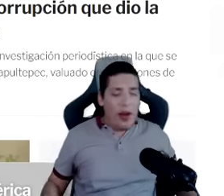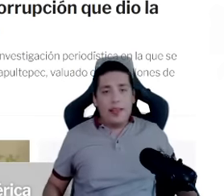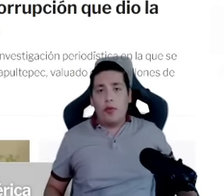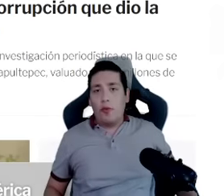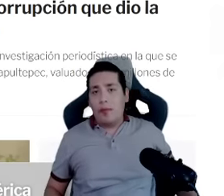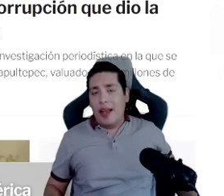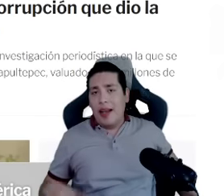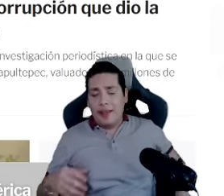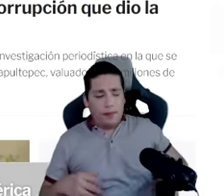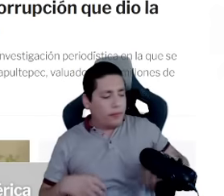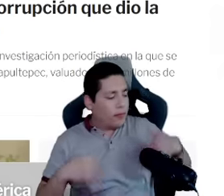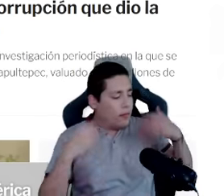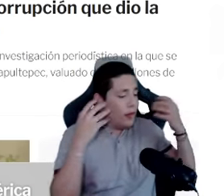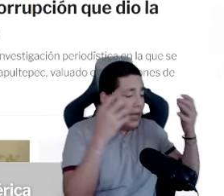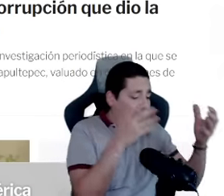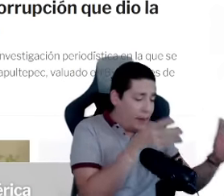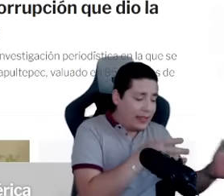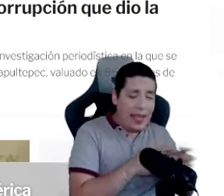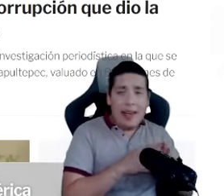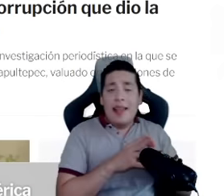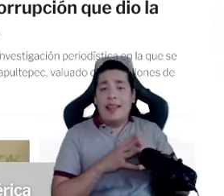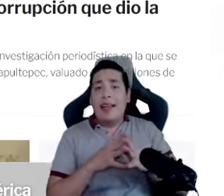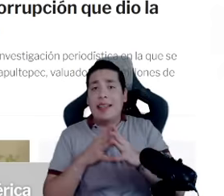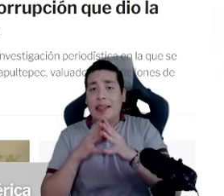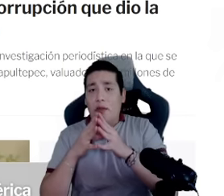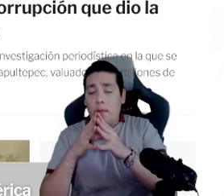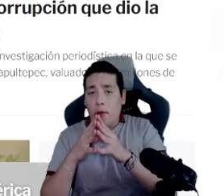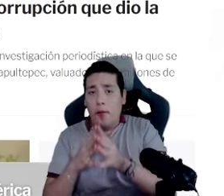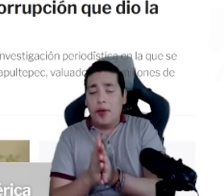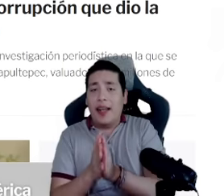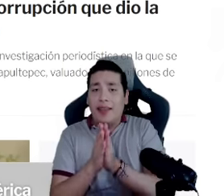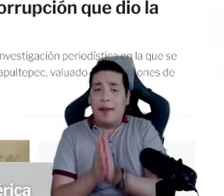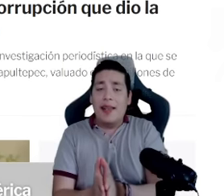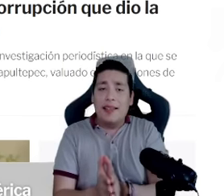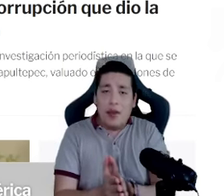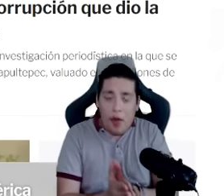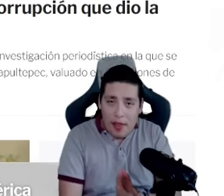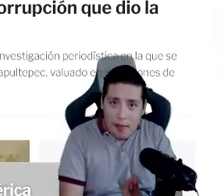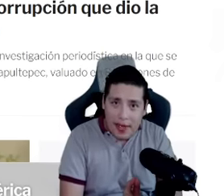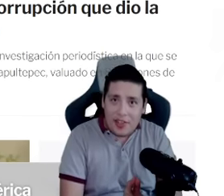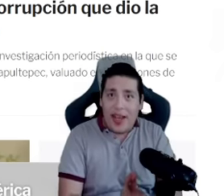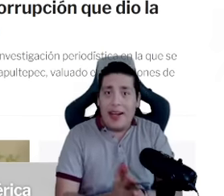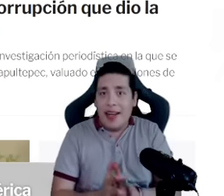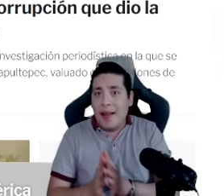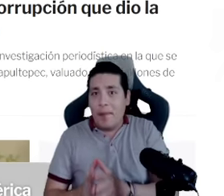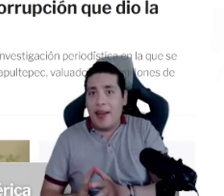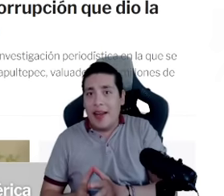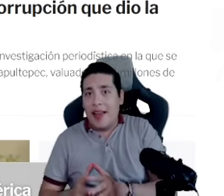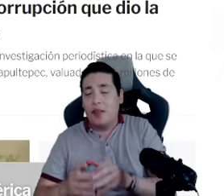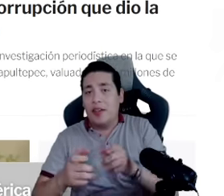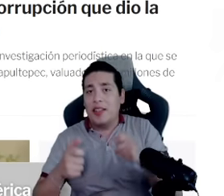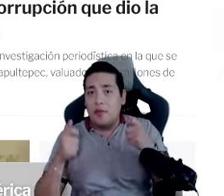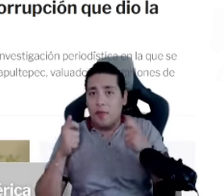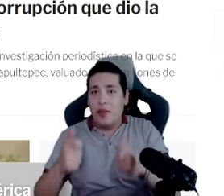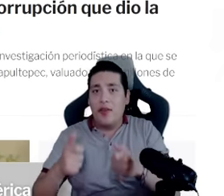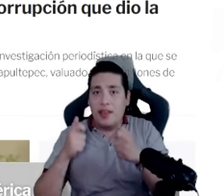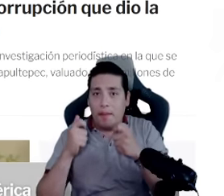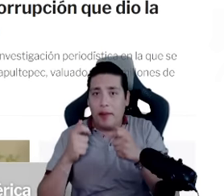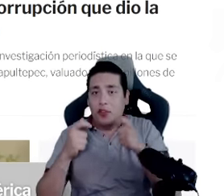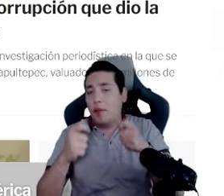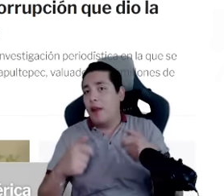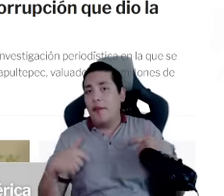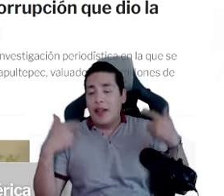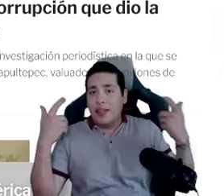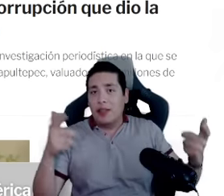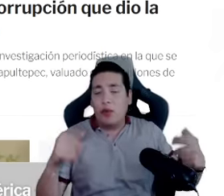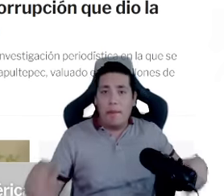se comprobó las corruptelas a pesar de que se comprobó que a través de odebrecht Enrique Peña Nieto recibió millones